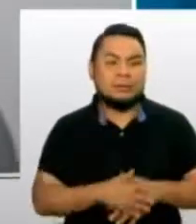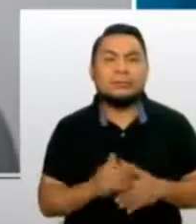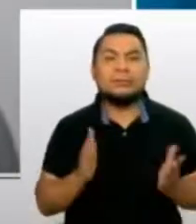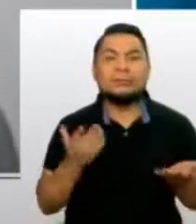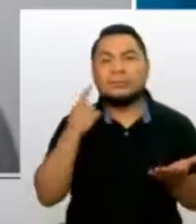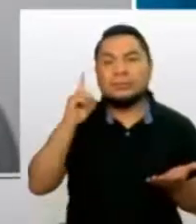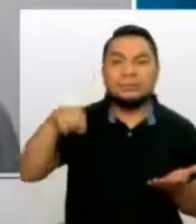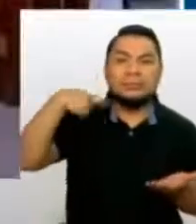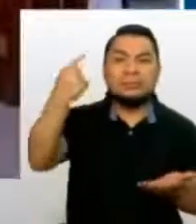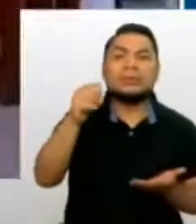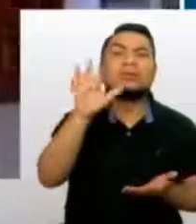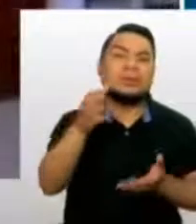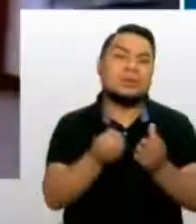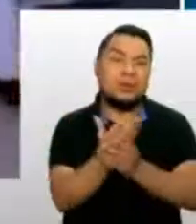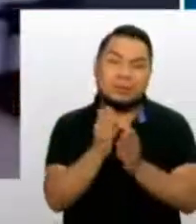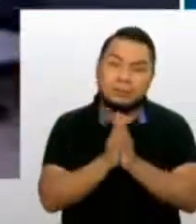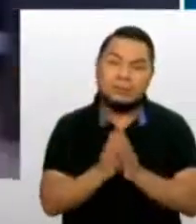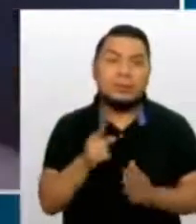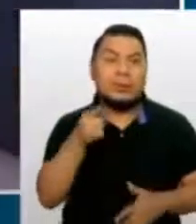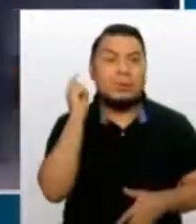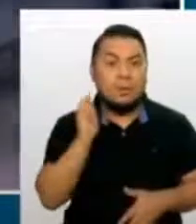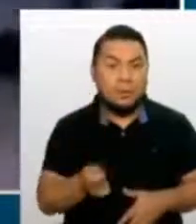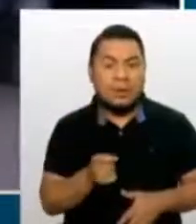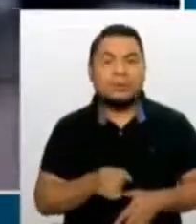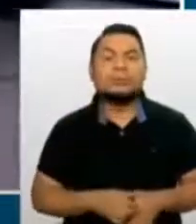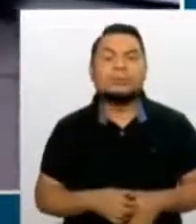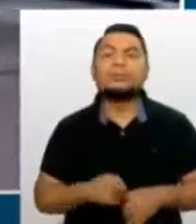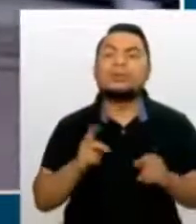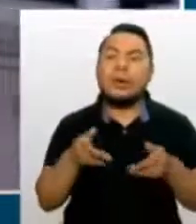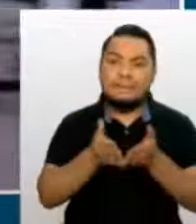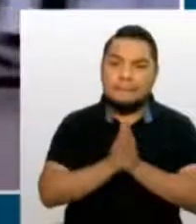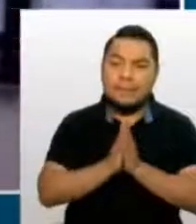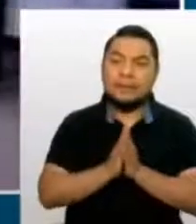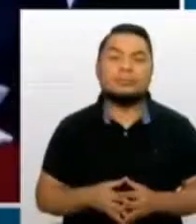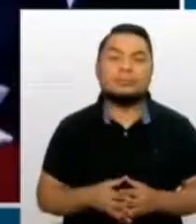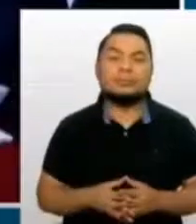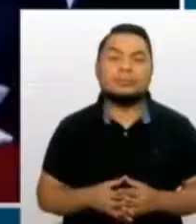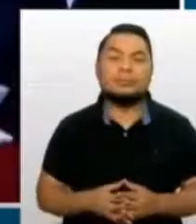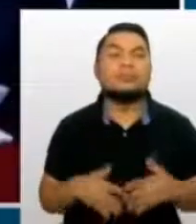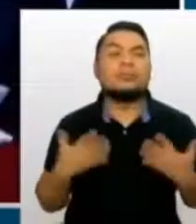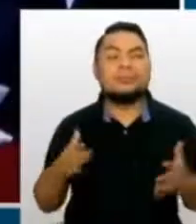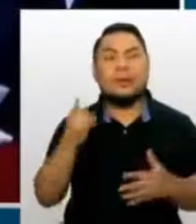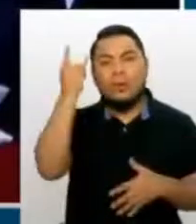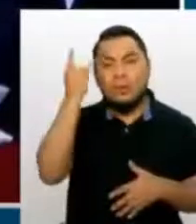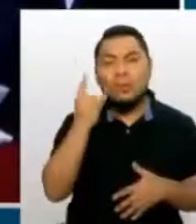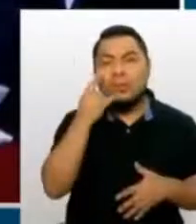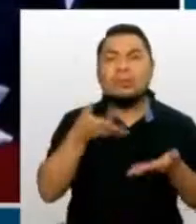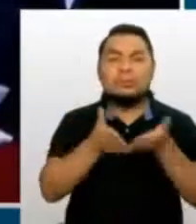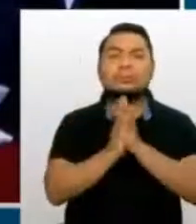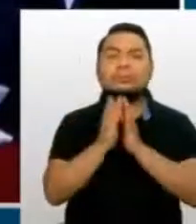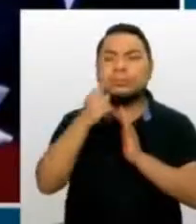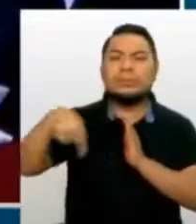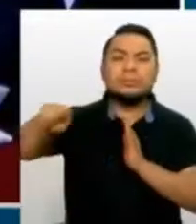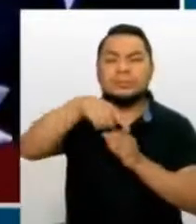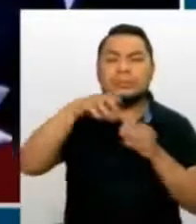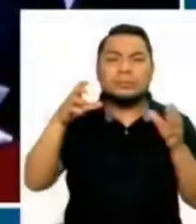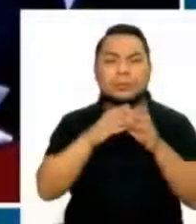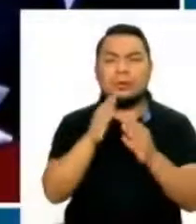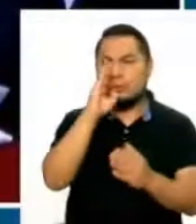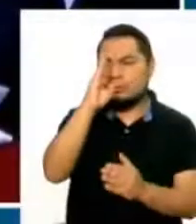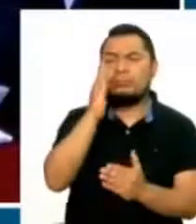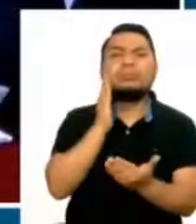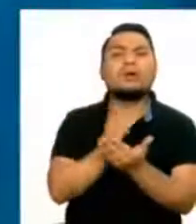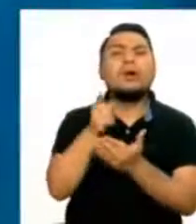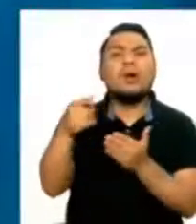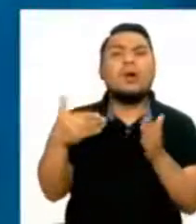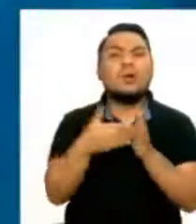David Paredes. Esta medida también alcanza al empresario Hugo Espinosa. A la urgencia con la que se solicitó las medidas restrictivas